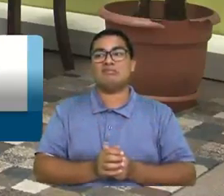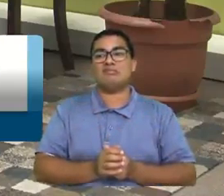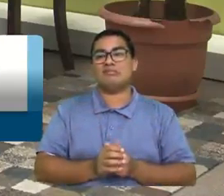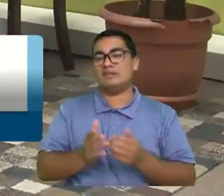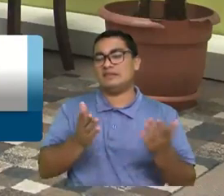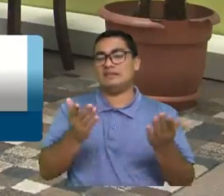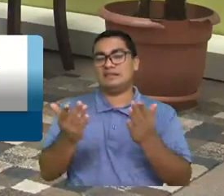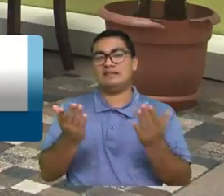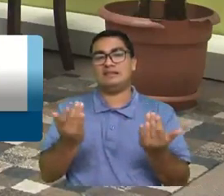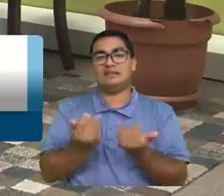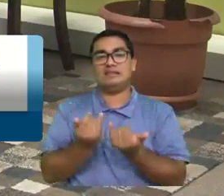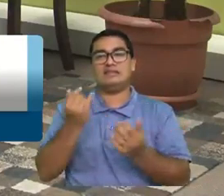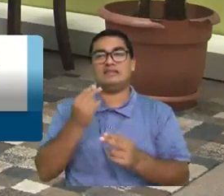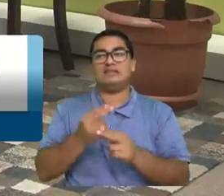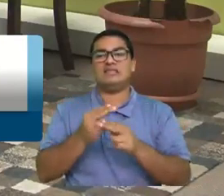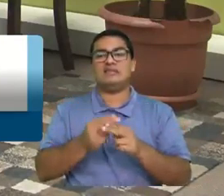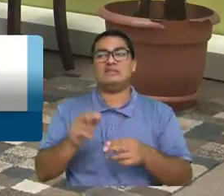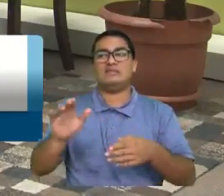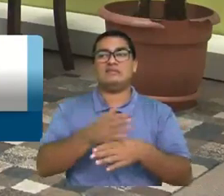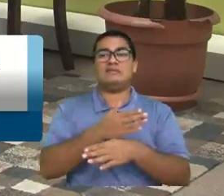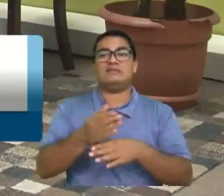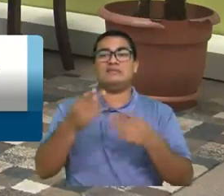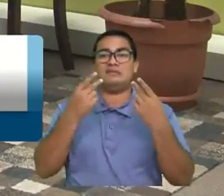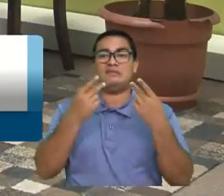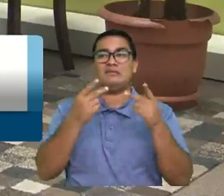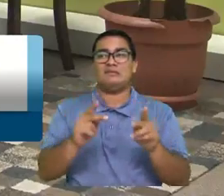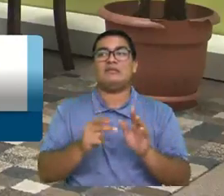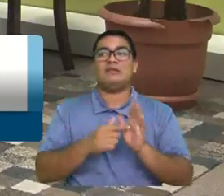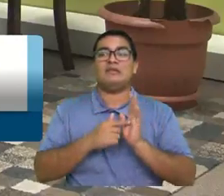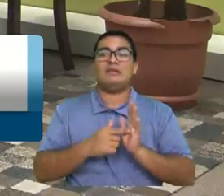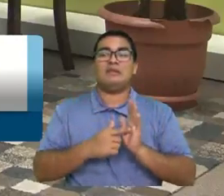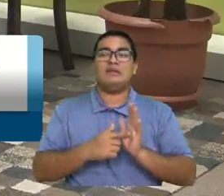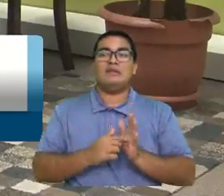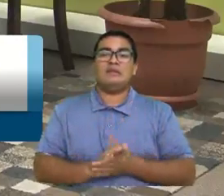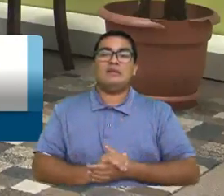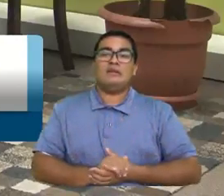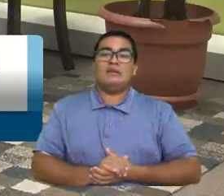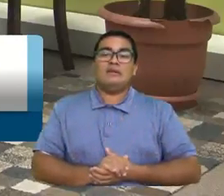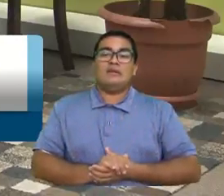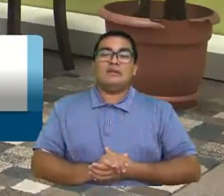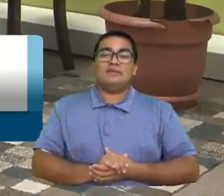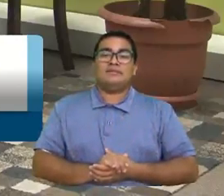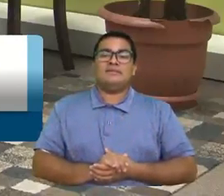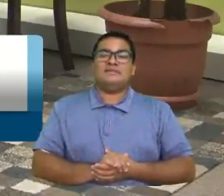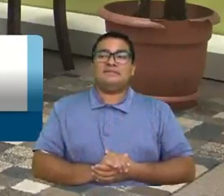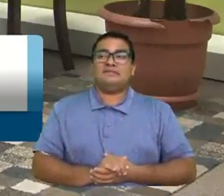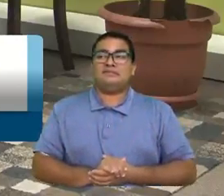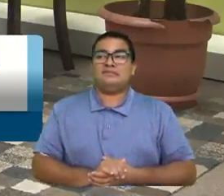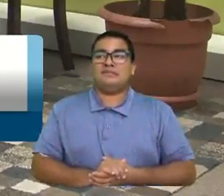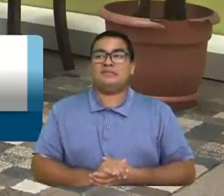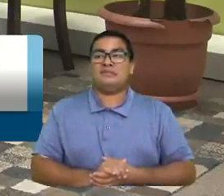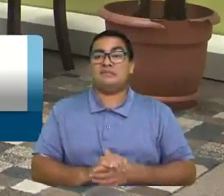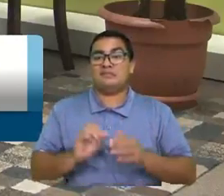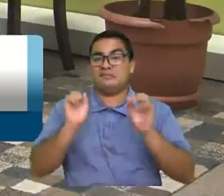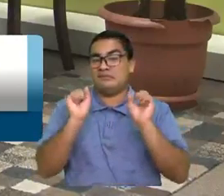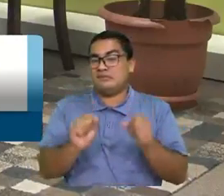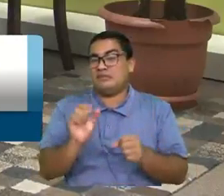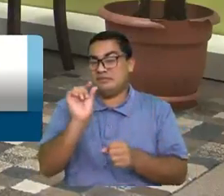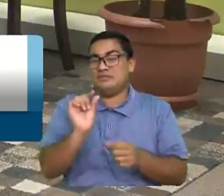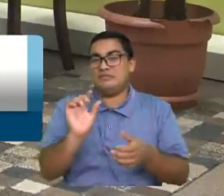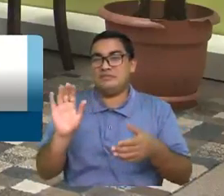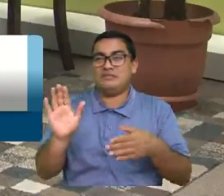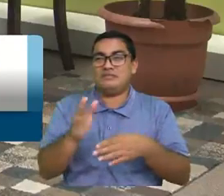parecidos. No hay ninguna que sea diferente. Pero sí, en el caso puede haber una pequeña diferencia por